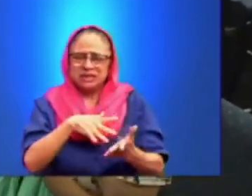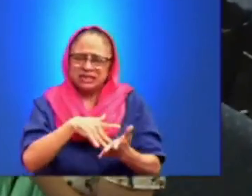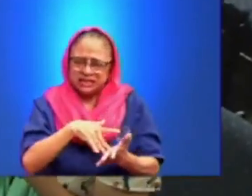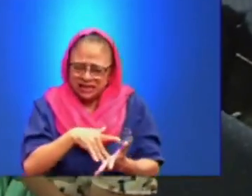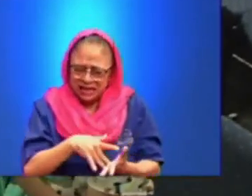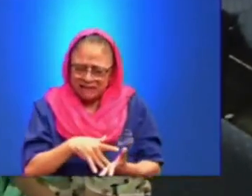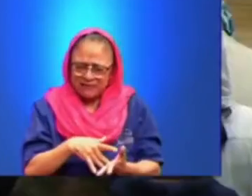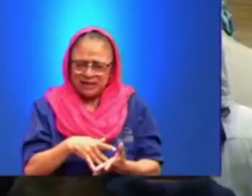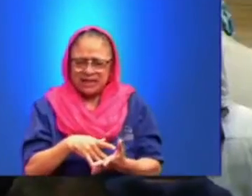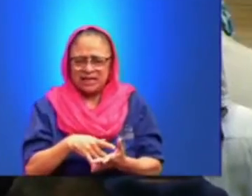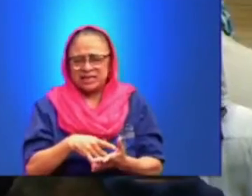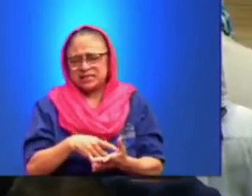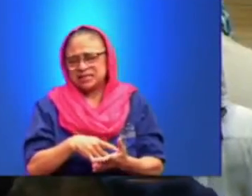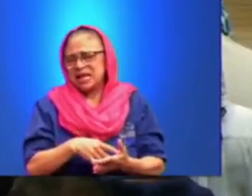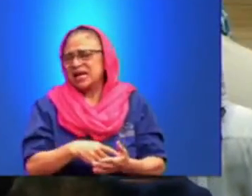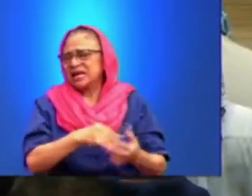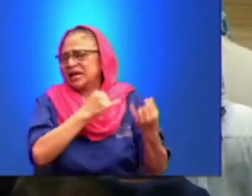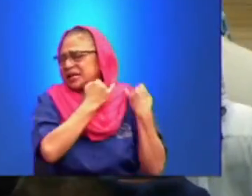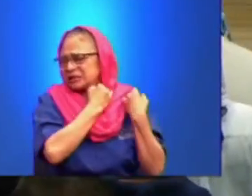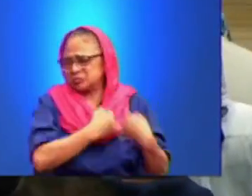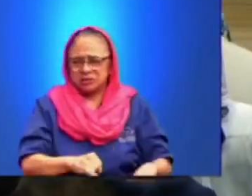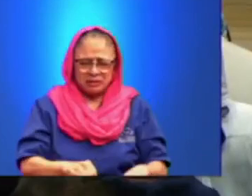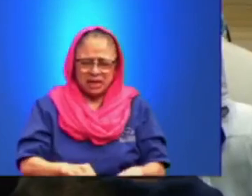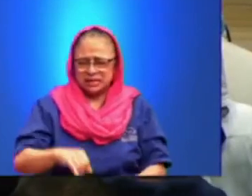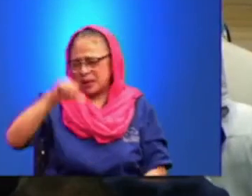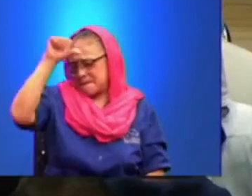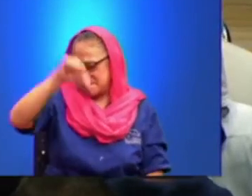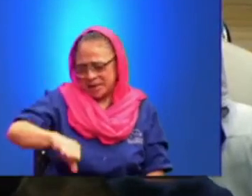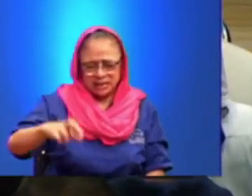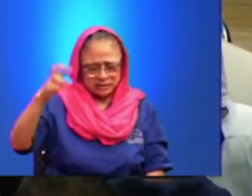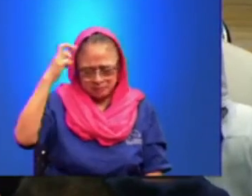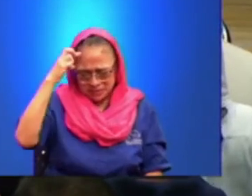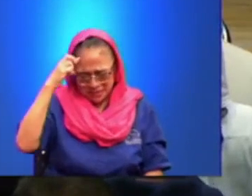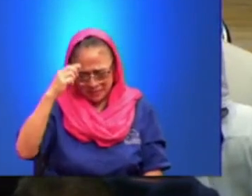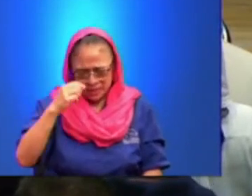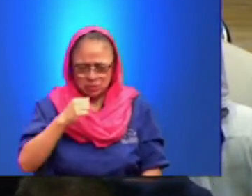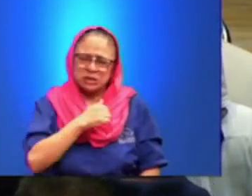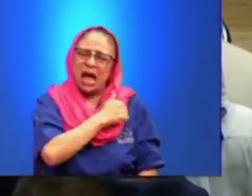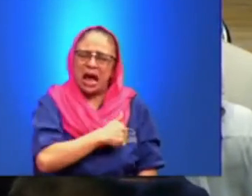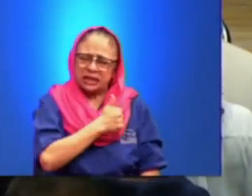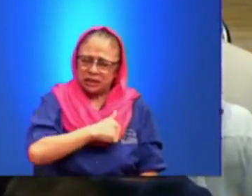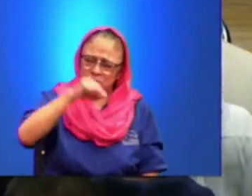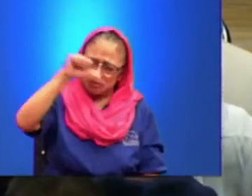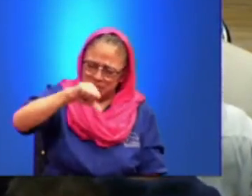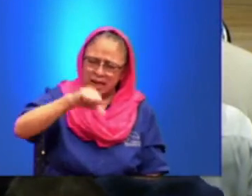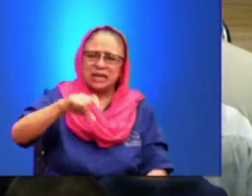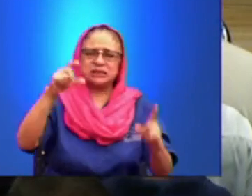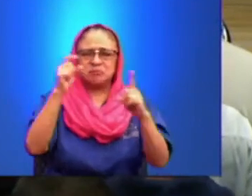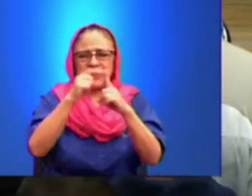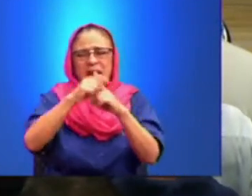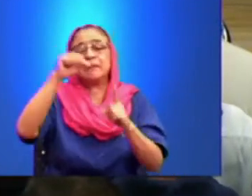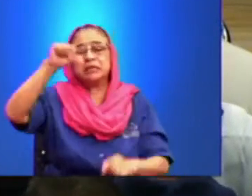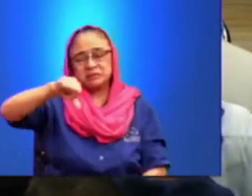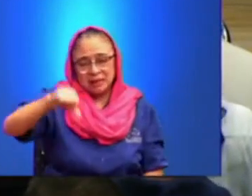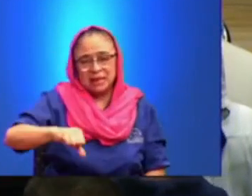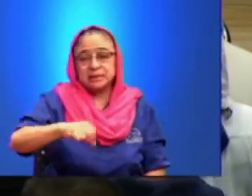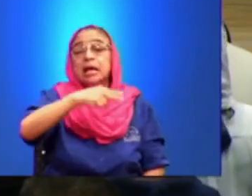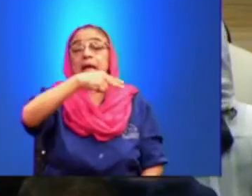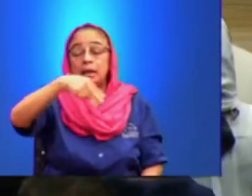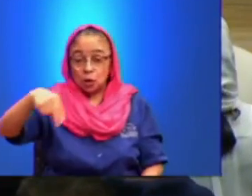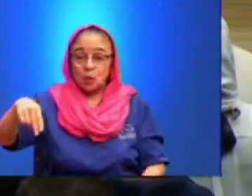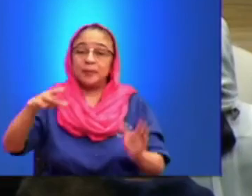iniquidades malos pensamientos malos malas actitudes acciones palabras en el nombre de